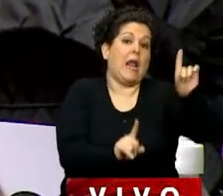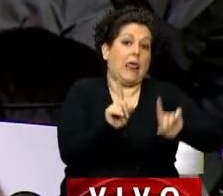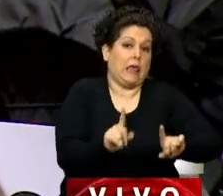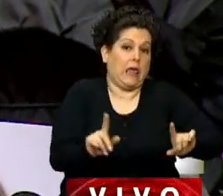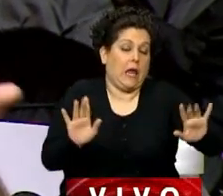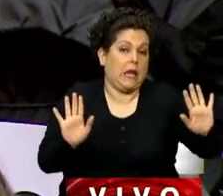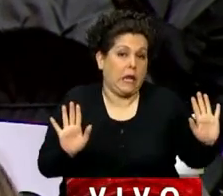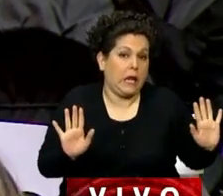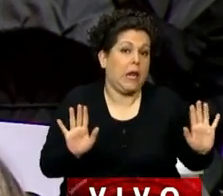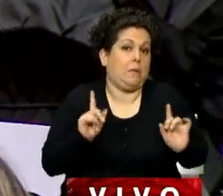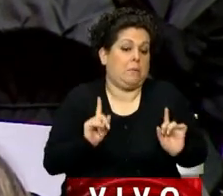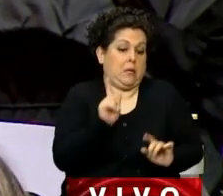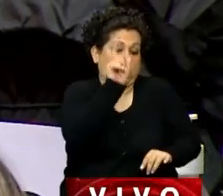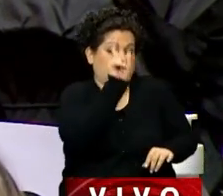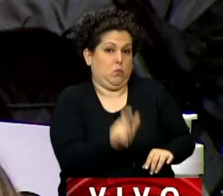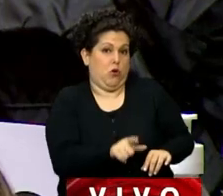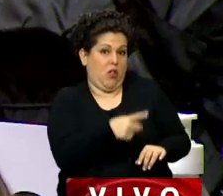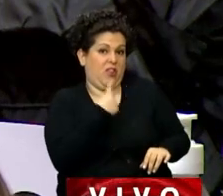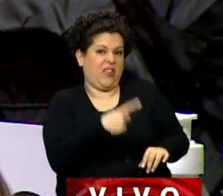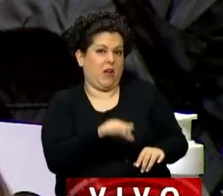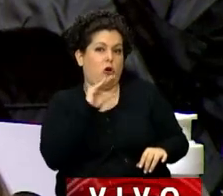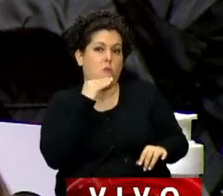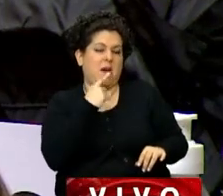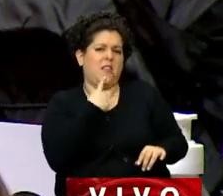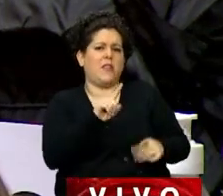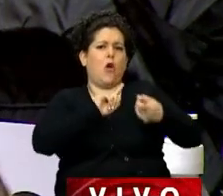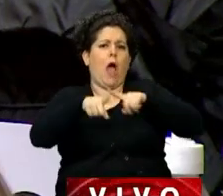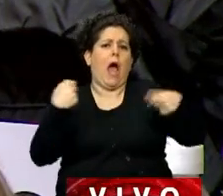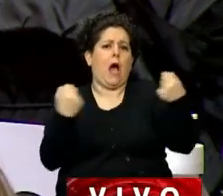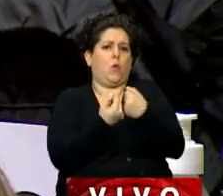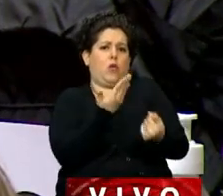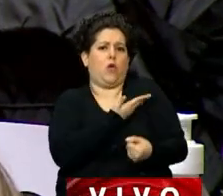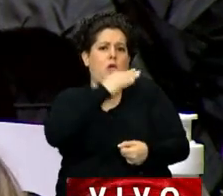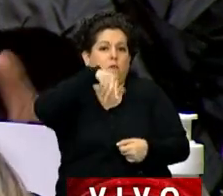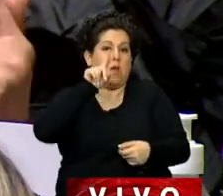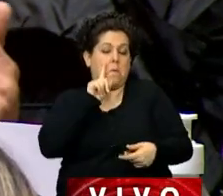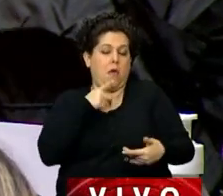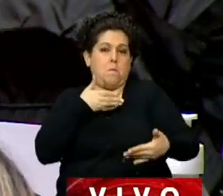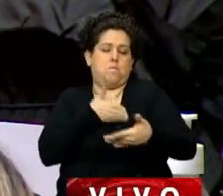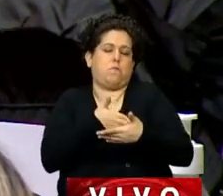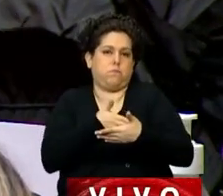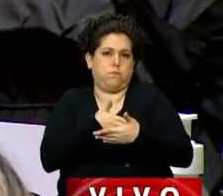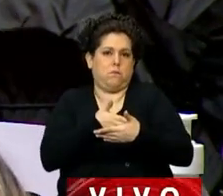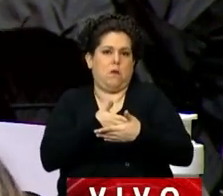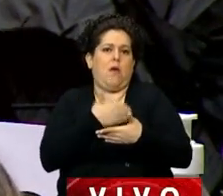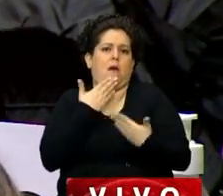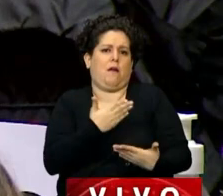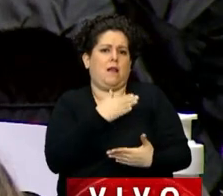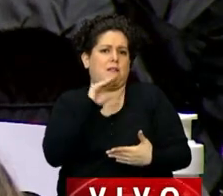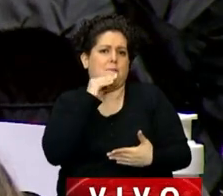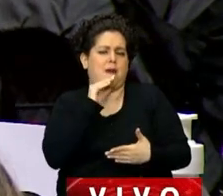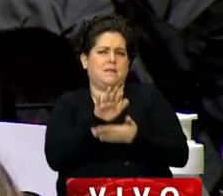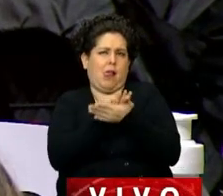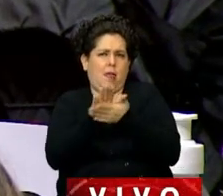Alguien que, como él mismo decía, cuando el acuerdo del fondo se trabó, él lo destrabó y lo